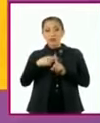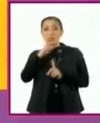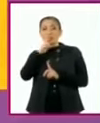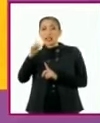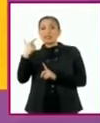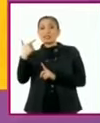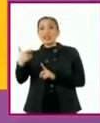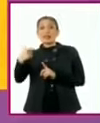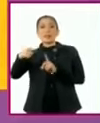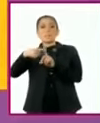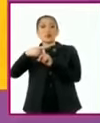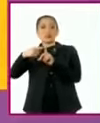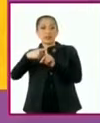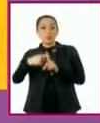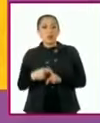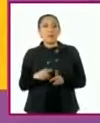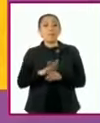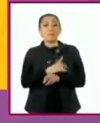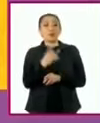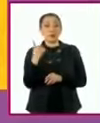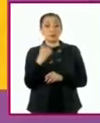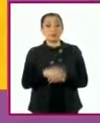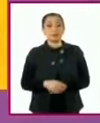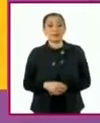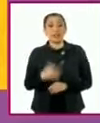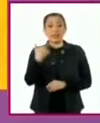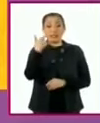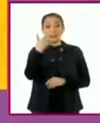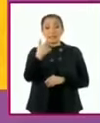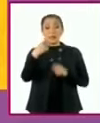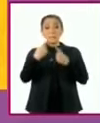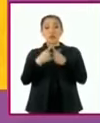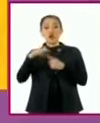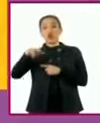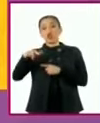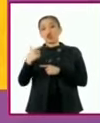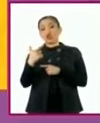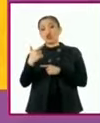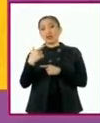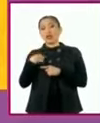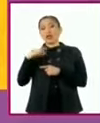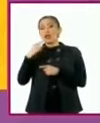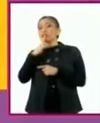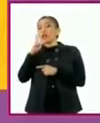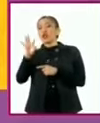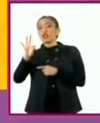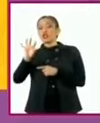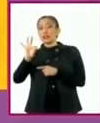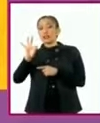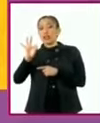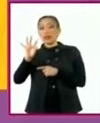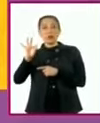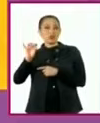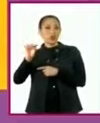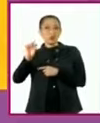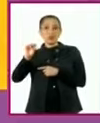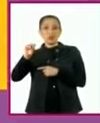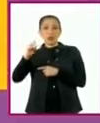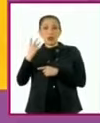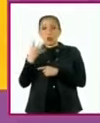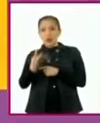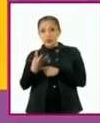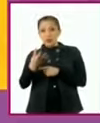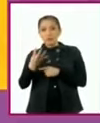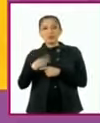7 positivo porque 7 por 12 es igual a 84. 75